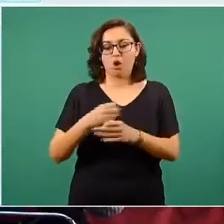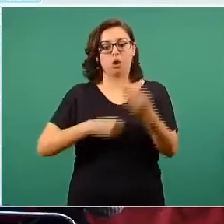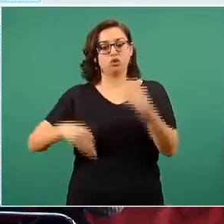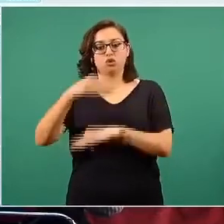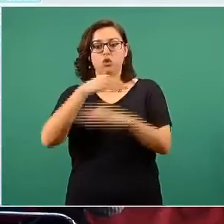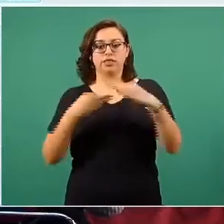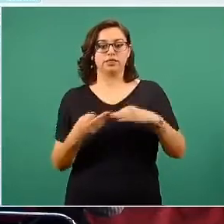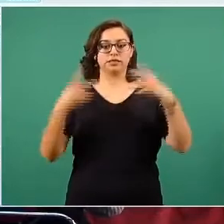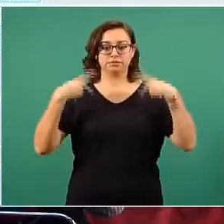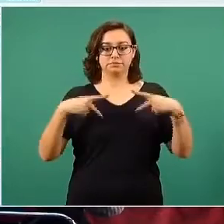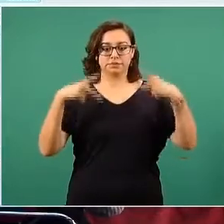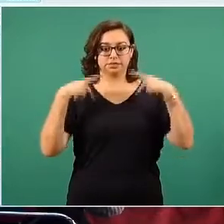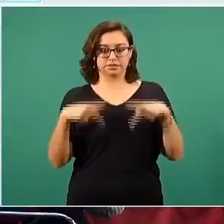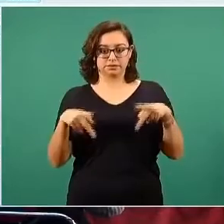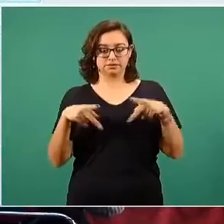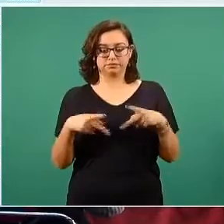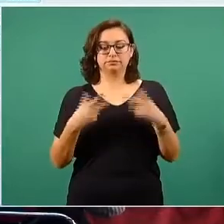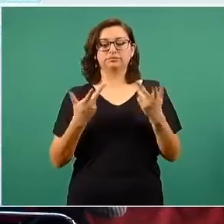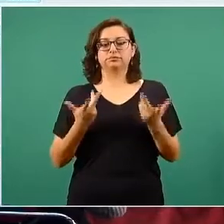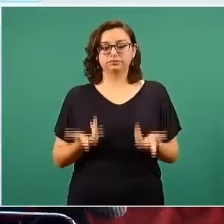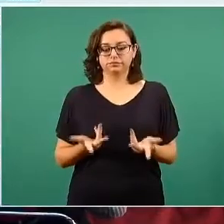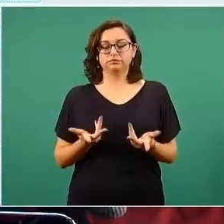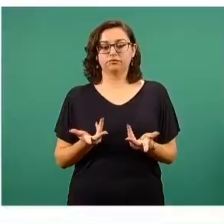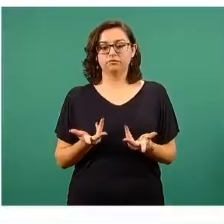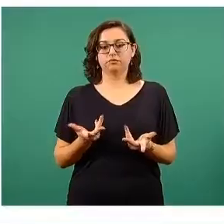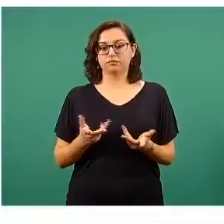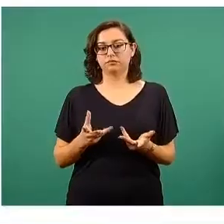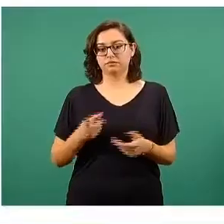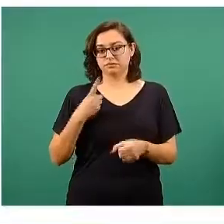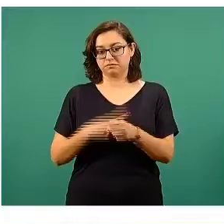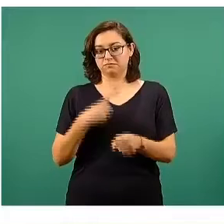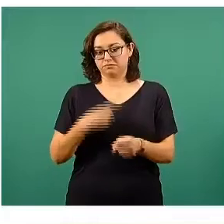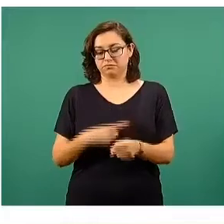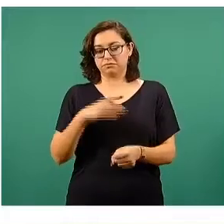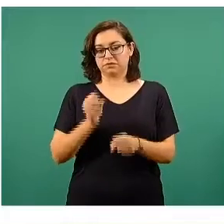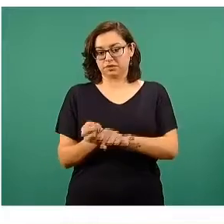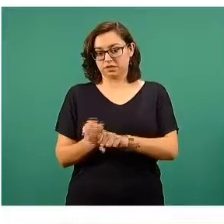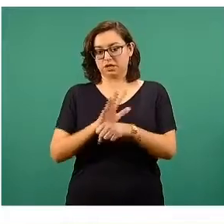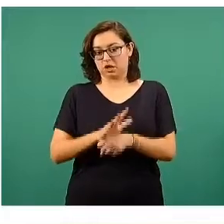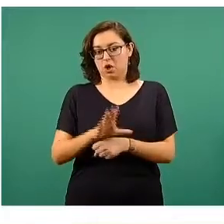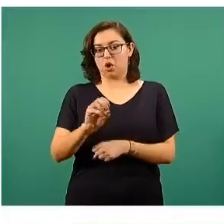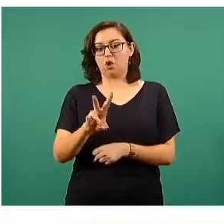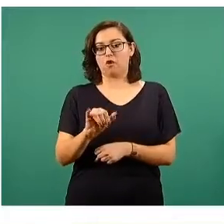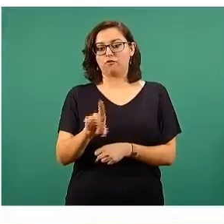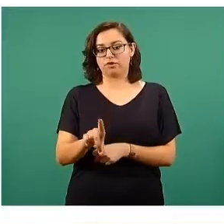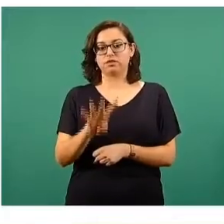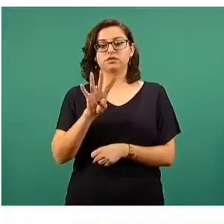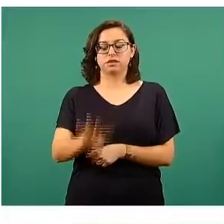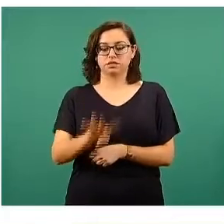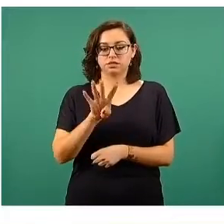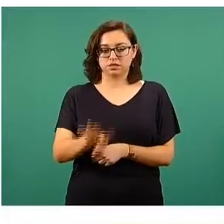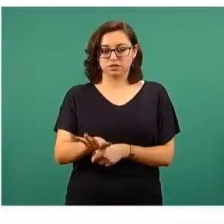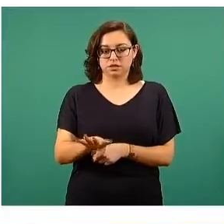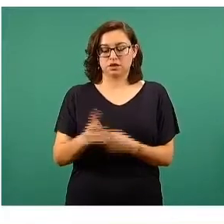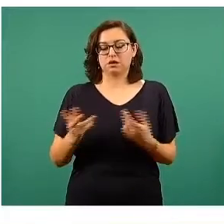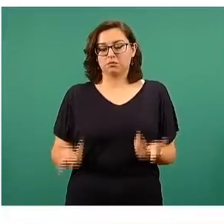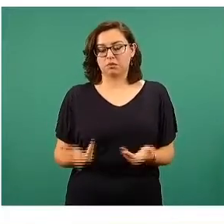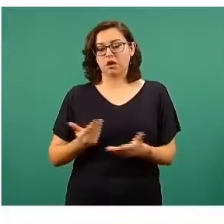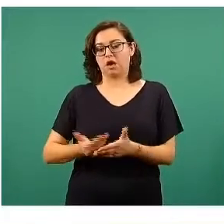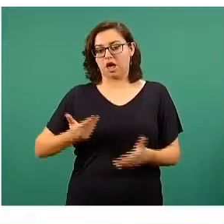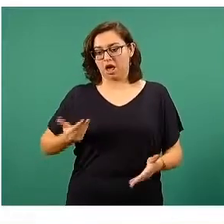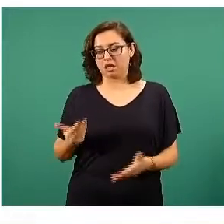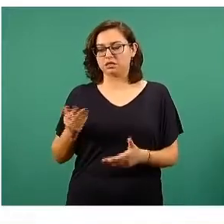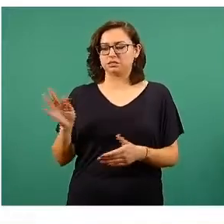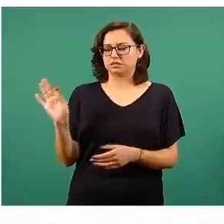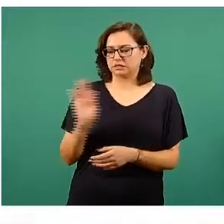personas que se consideran son casos ya estimados de COVID-19 en base a las personas que fueron notificadas como